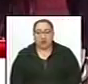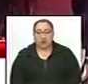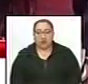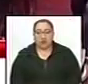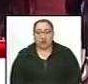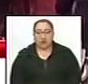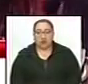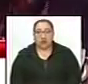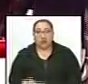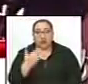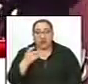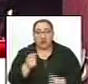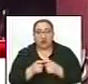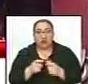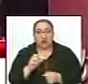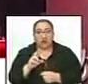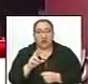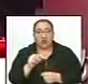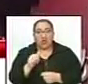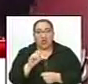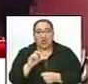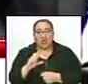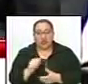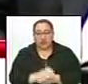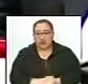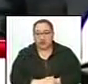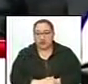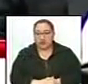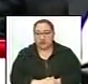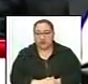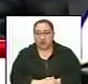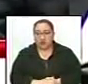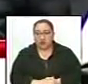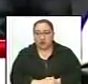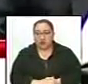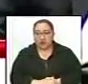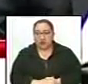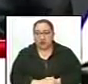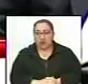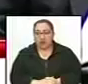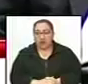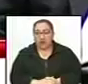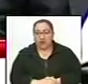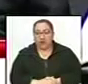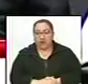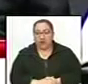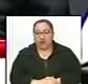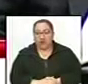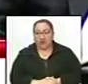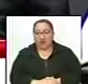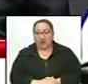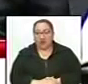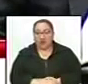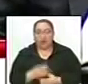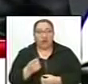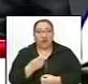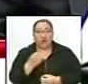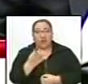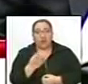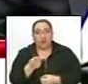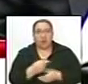Gracias al congresista Richard Arce. Gracias, señor presidente. Solamente para pedir, por favor,